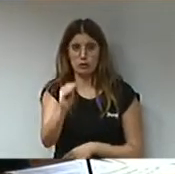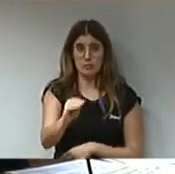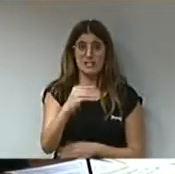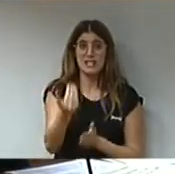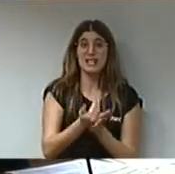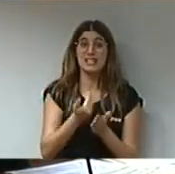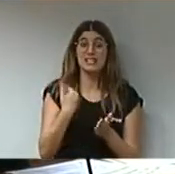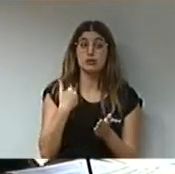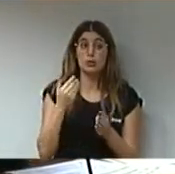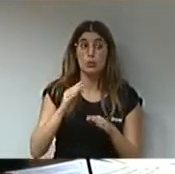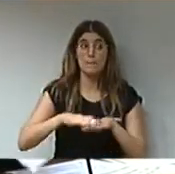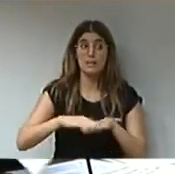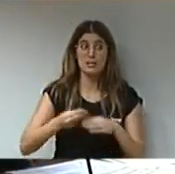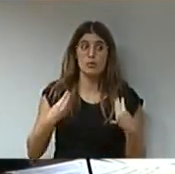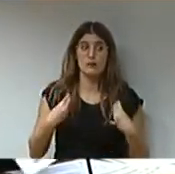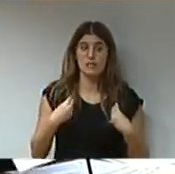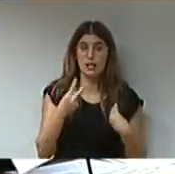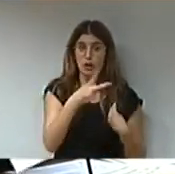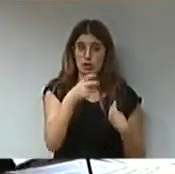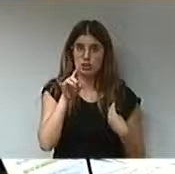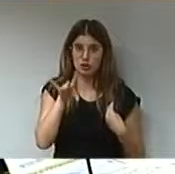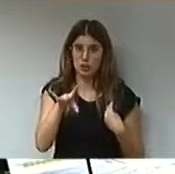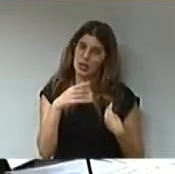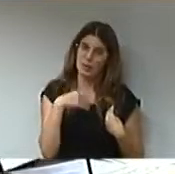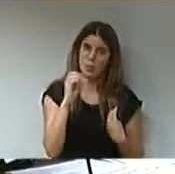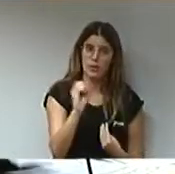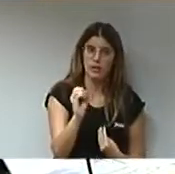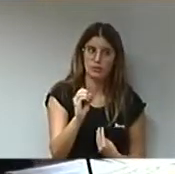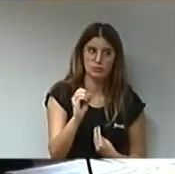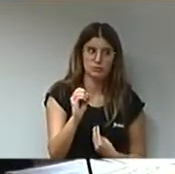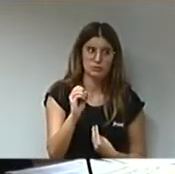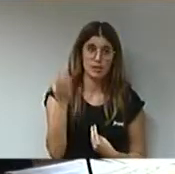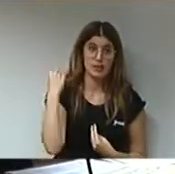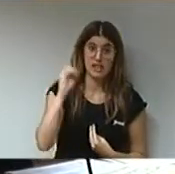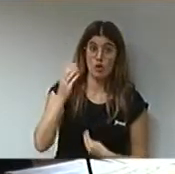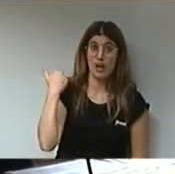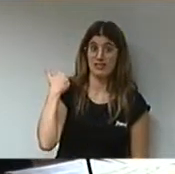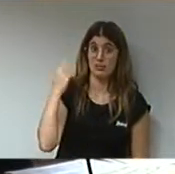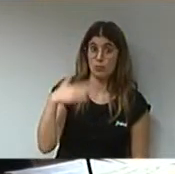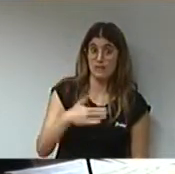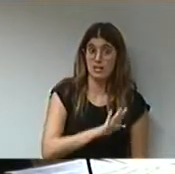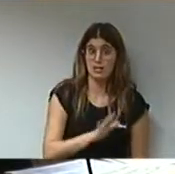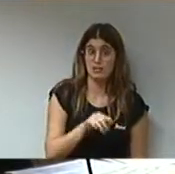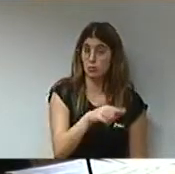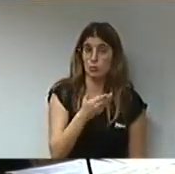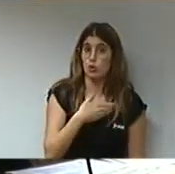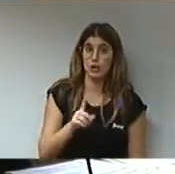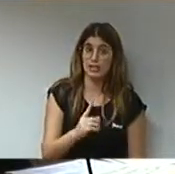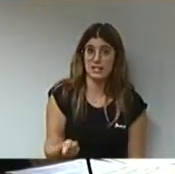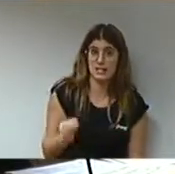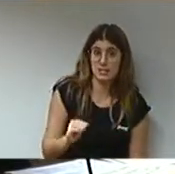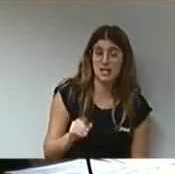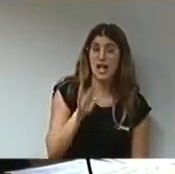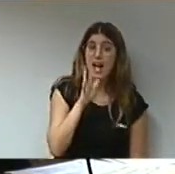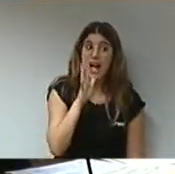vital, 215, cero, no había ingreso mínimo vital, no quisieron poner ingreso mínimo vital,